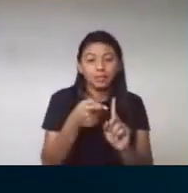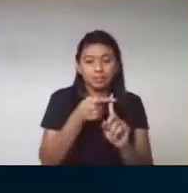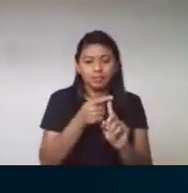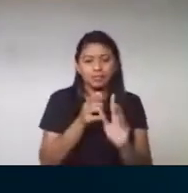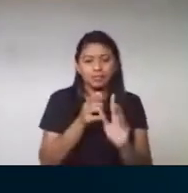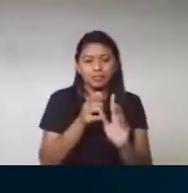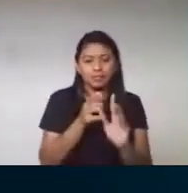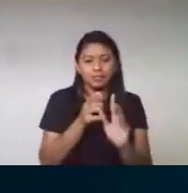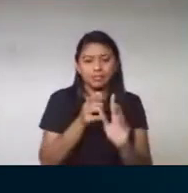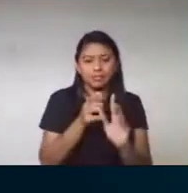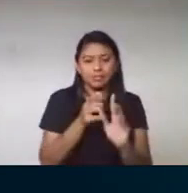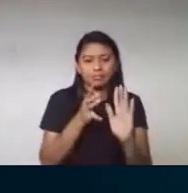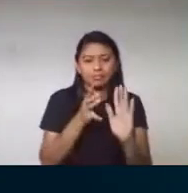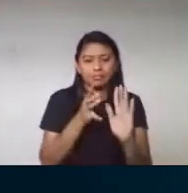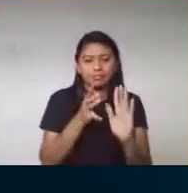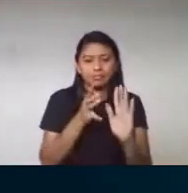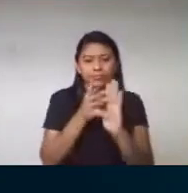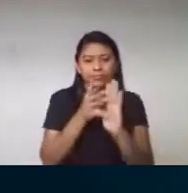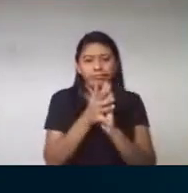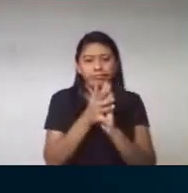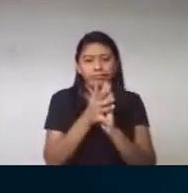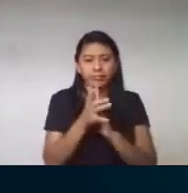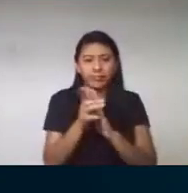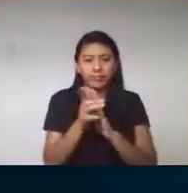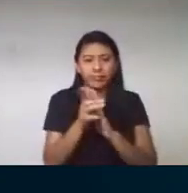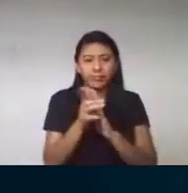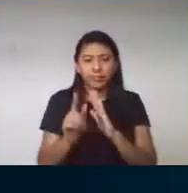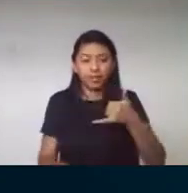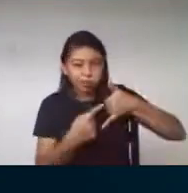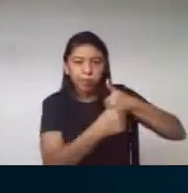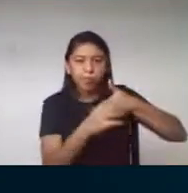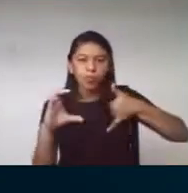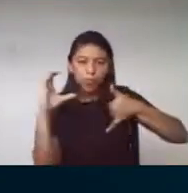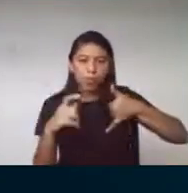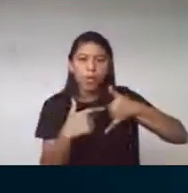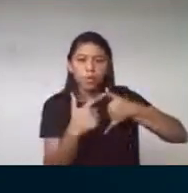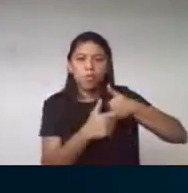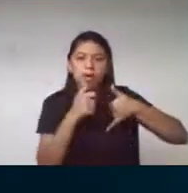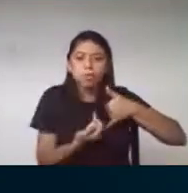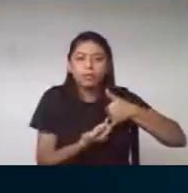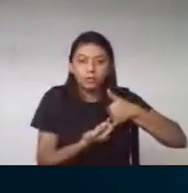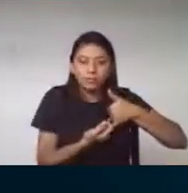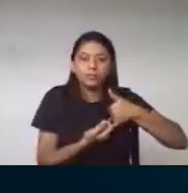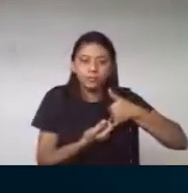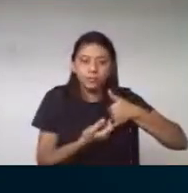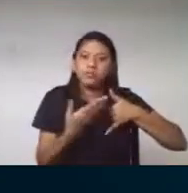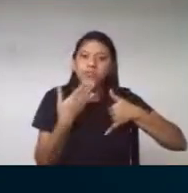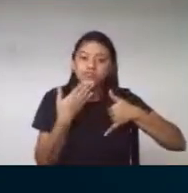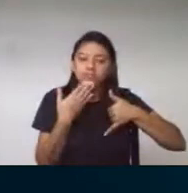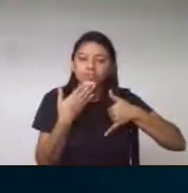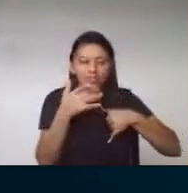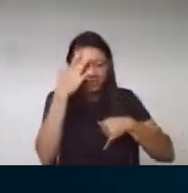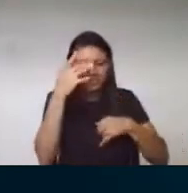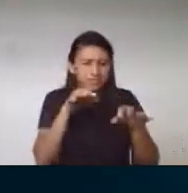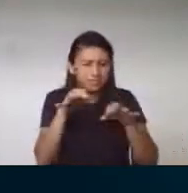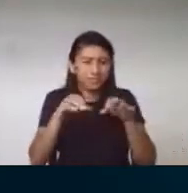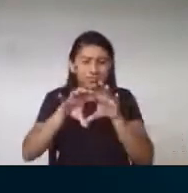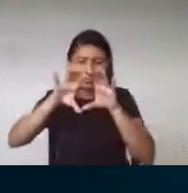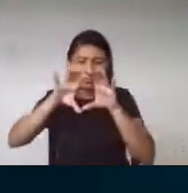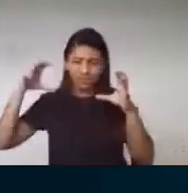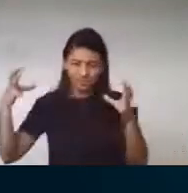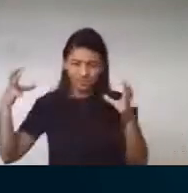el tema del agua. Y resulta que es que a nivel mundial, únicamente el 1% del agua disponible en todo el planeta es apta para consumo